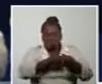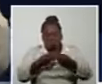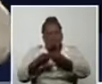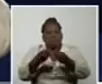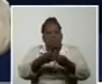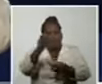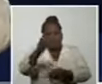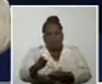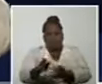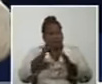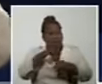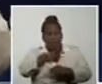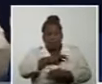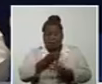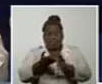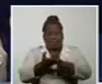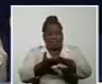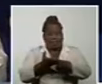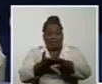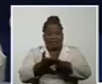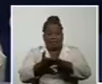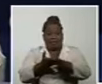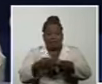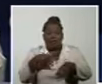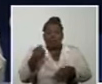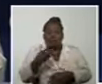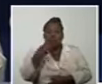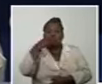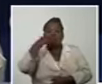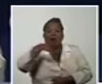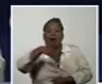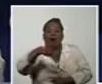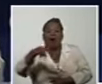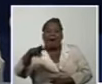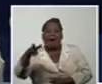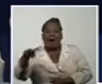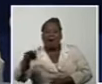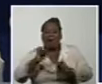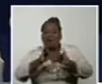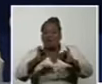síntomas. Nosotros buscamos también información más